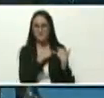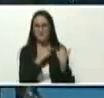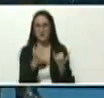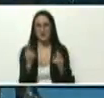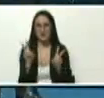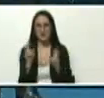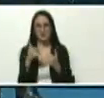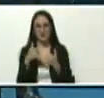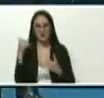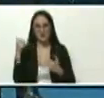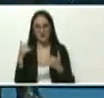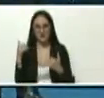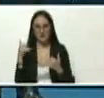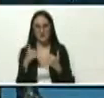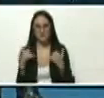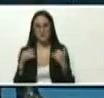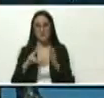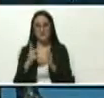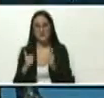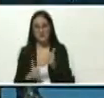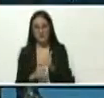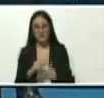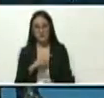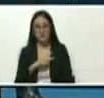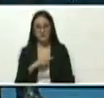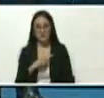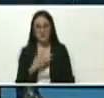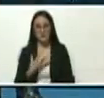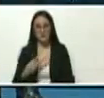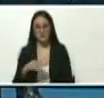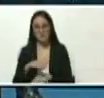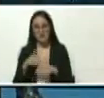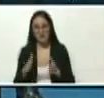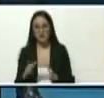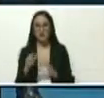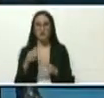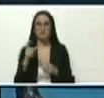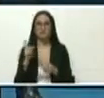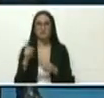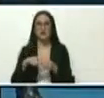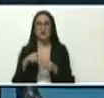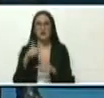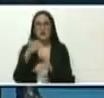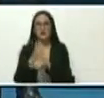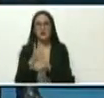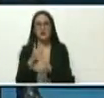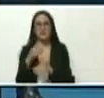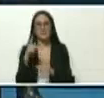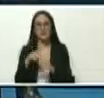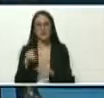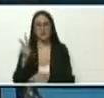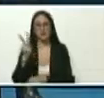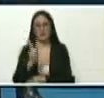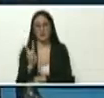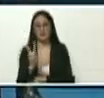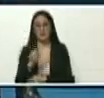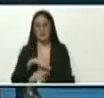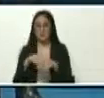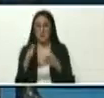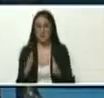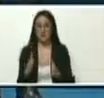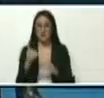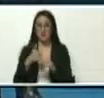ámbito energético, como viceministro de Minas, director externo de la Junta Directiva de Petróleos de Venezuela y ministro